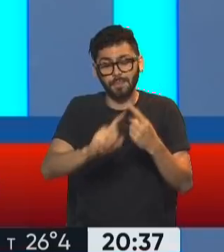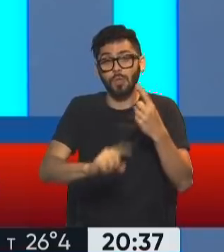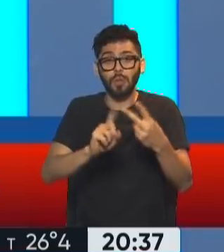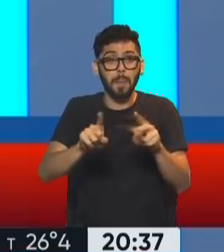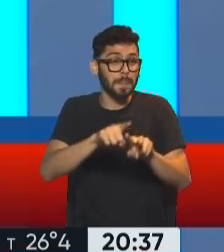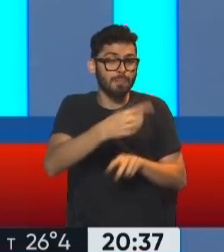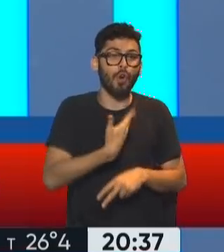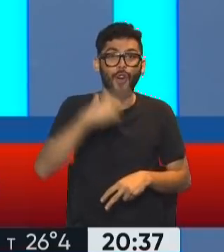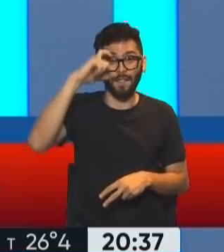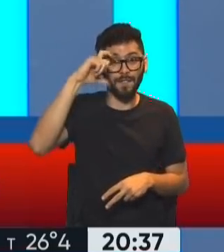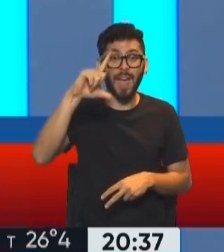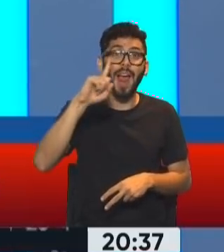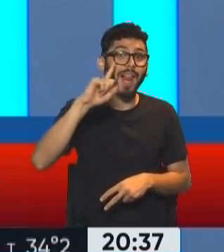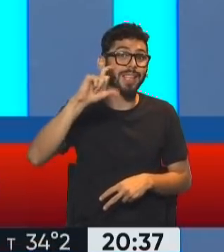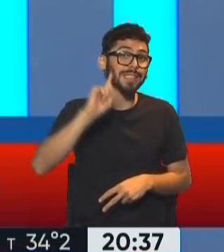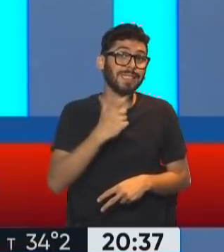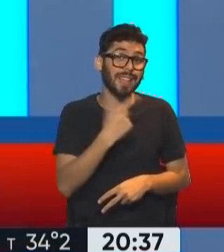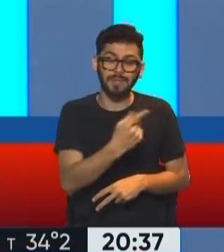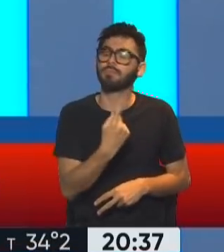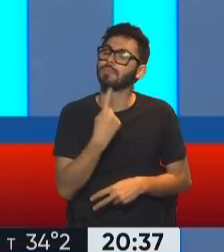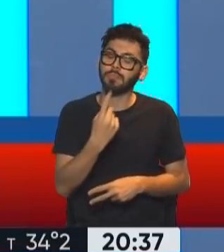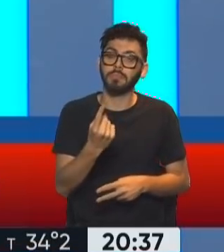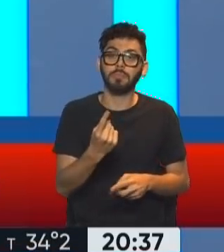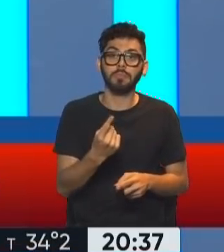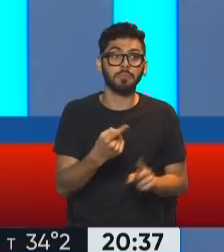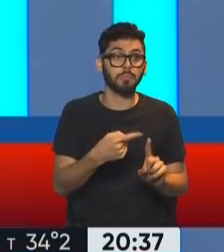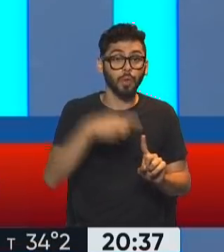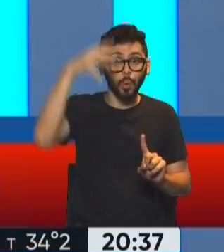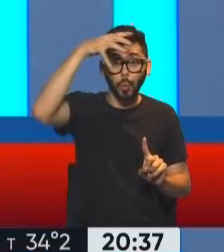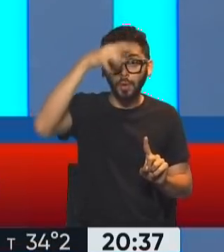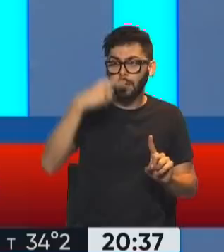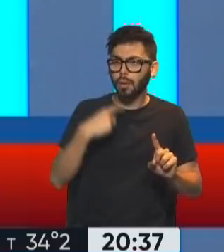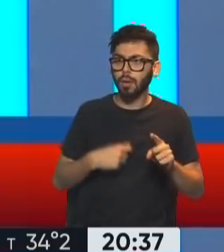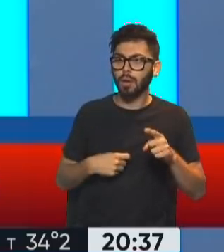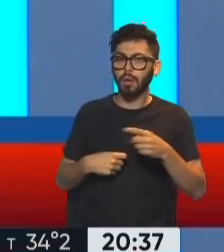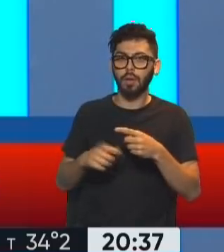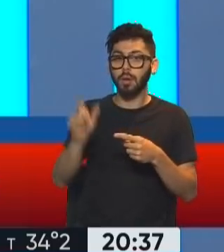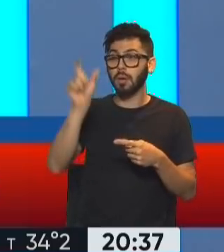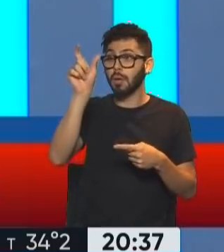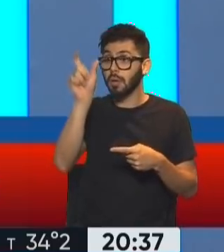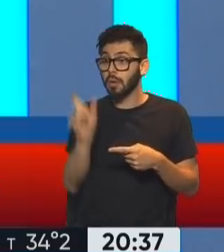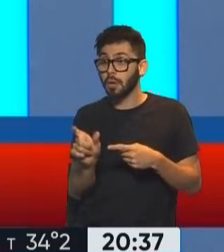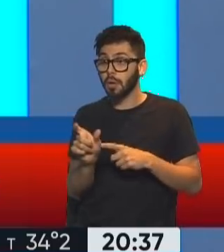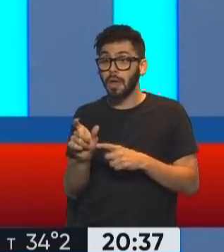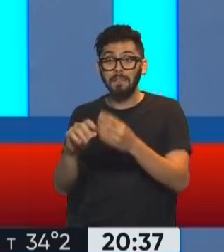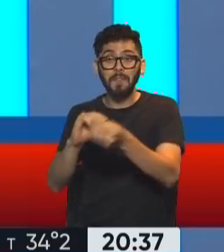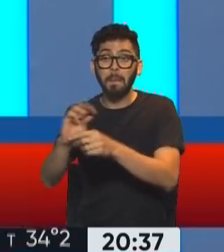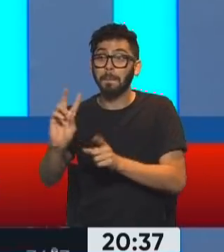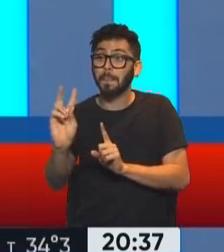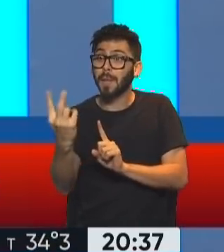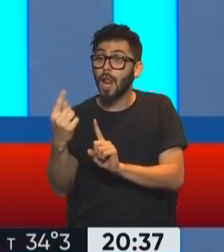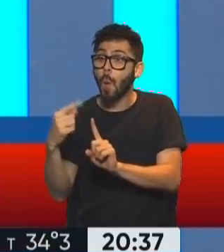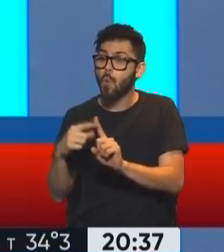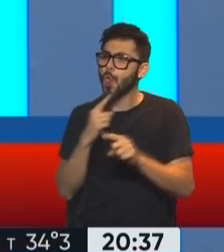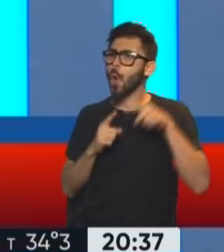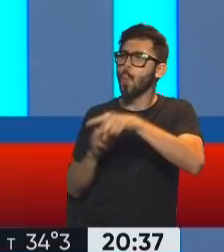decía Felicitas, habla de politizar a un ser humano que perdió un ser querido,